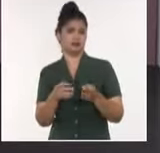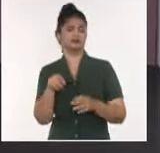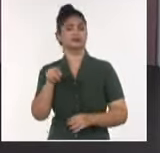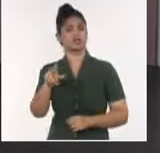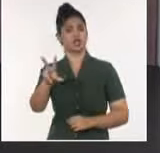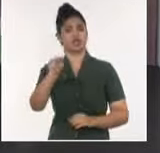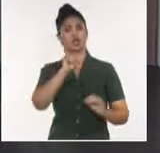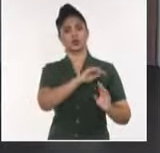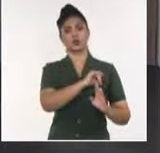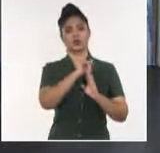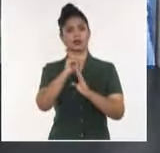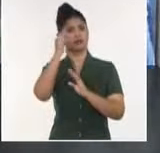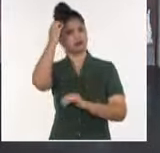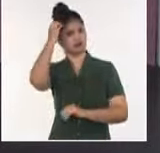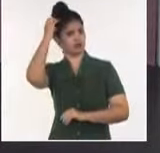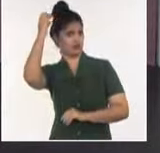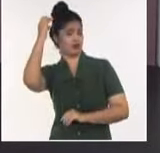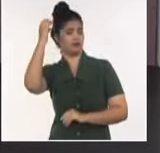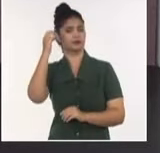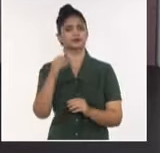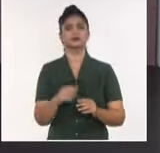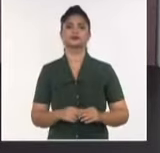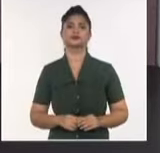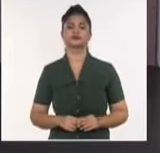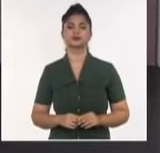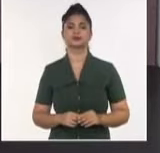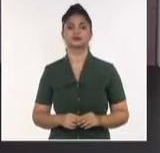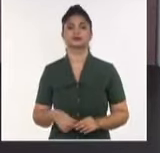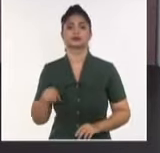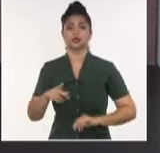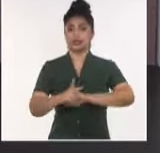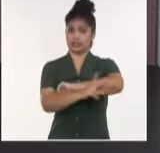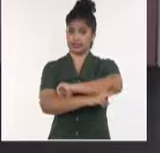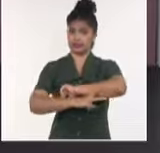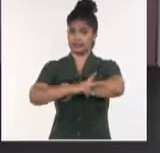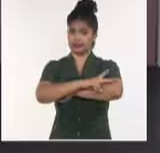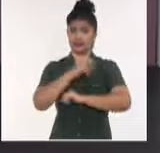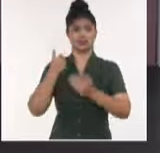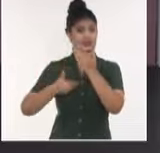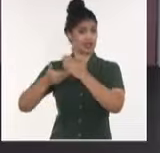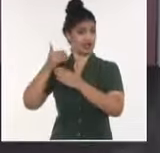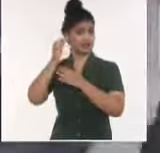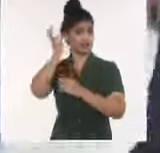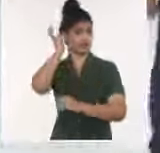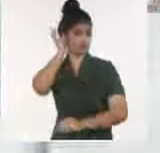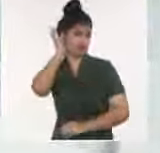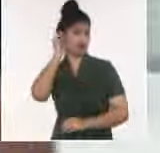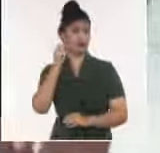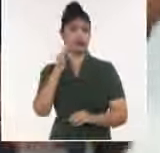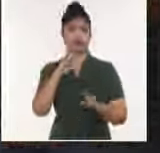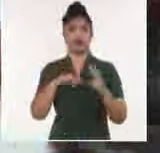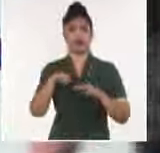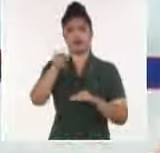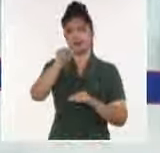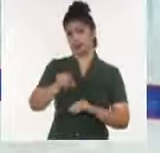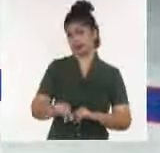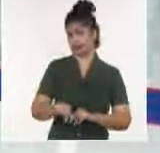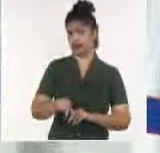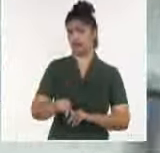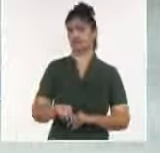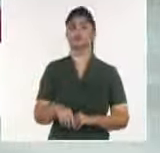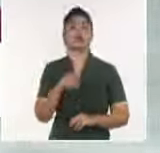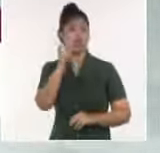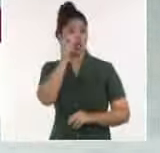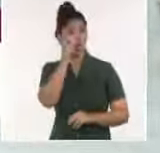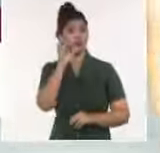interino, tras la dimisión y huida de ese país de la ex primera ministra Sheikh Hasina. Yunus, de 84 años y galardonado